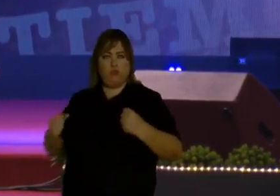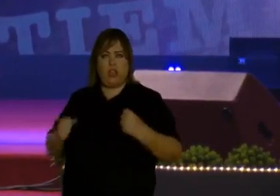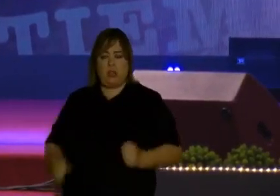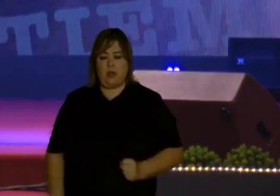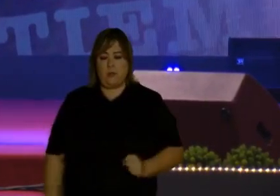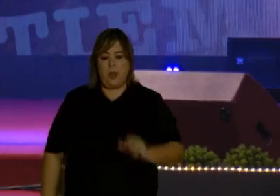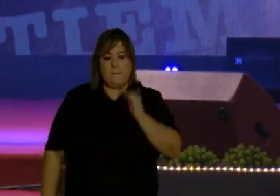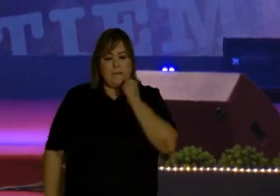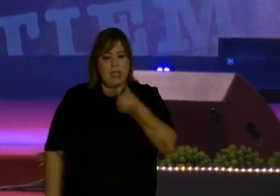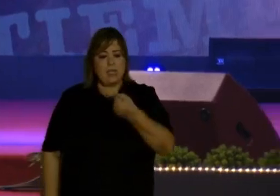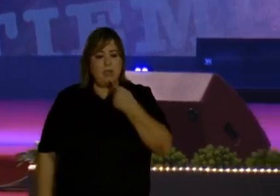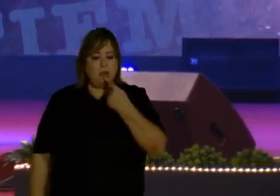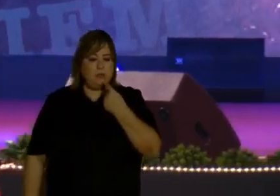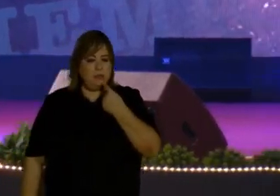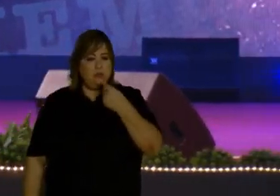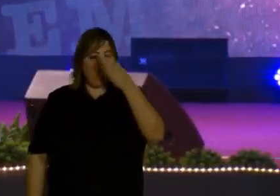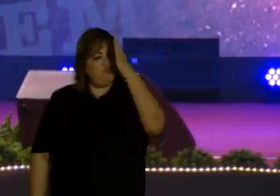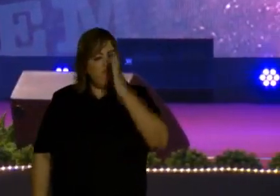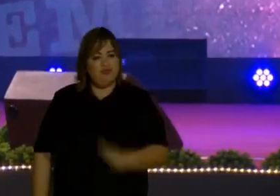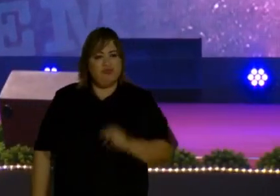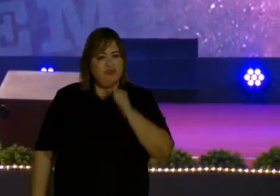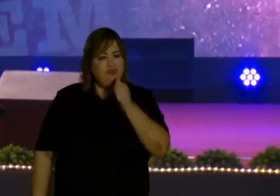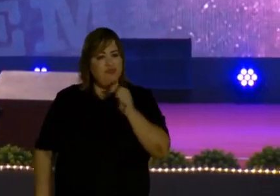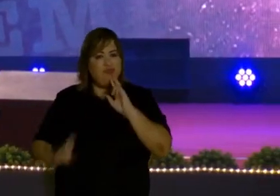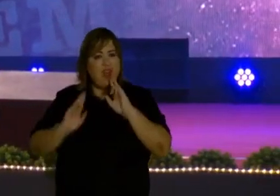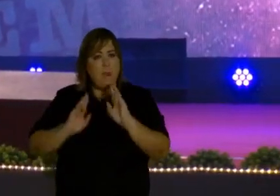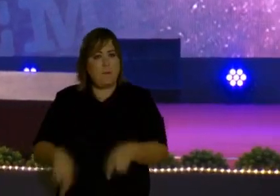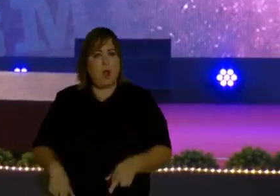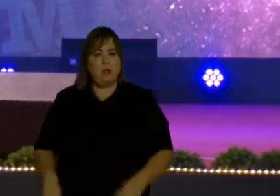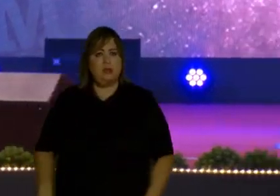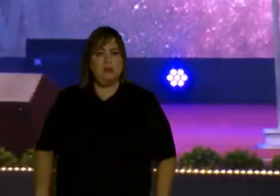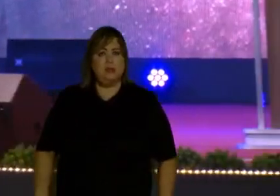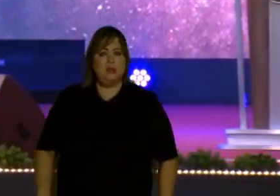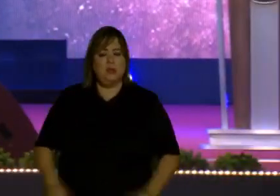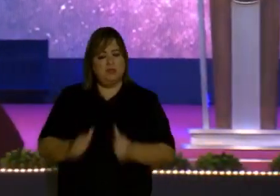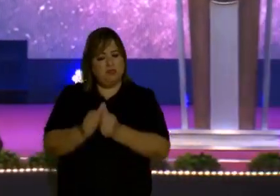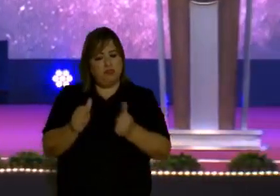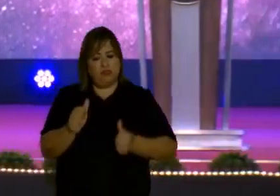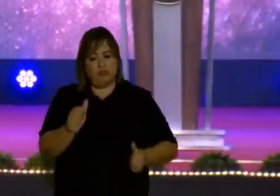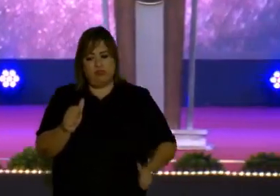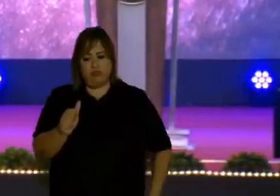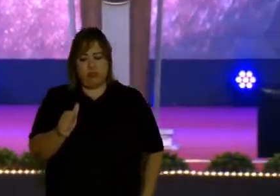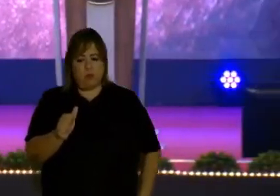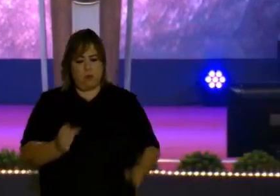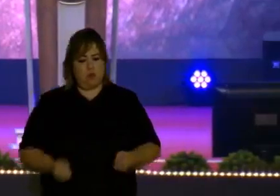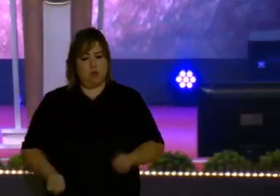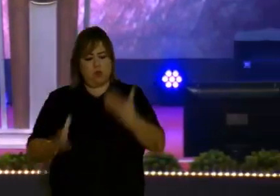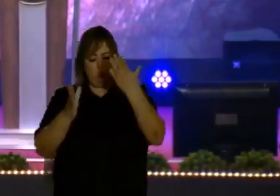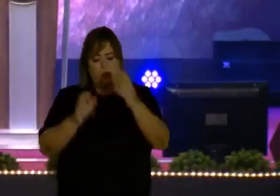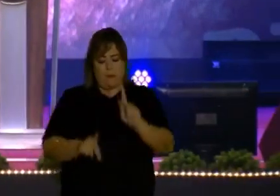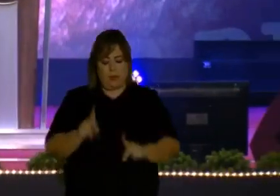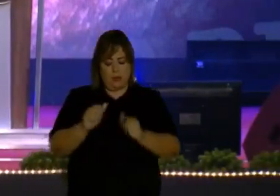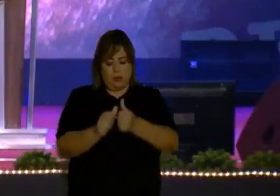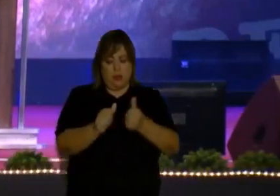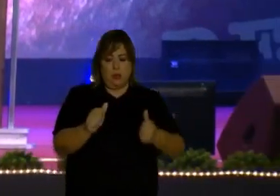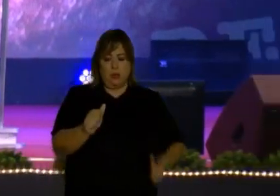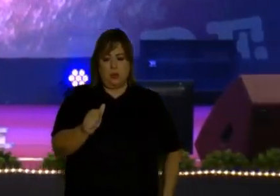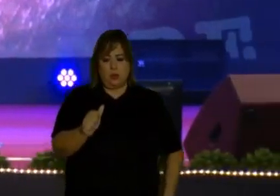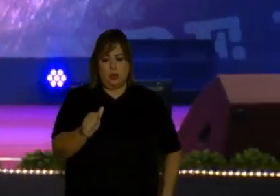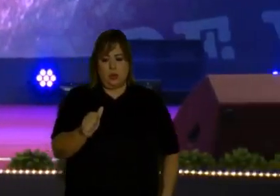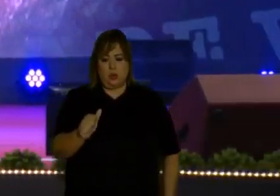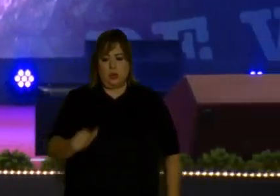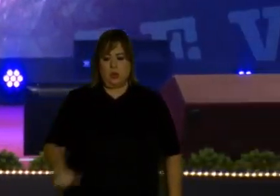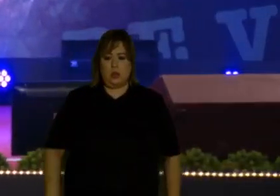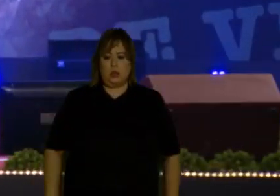pasando? Hay gente que se aparta. ¿Tú sabes cuánta gente hay apartada? Mire que los